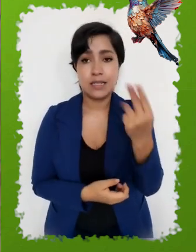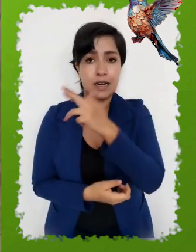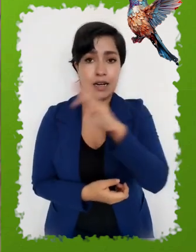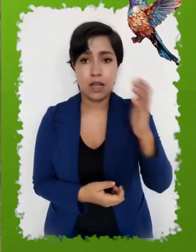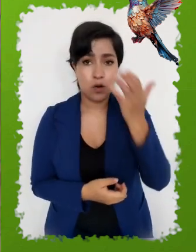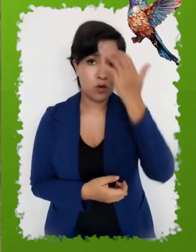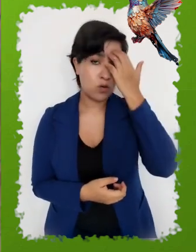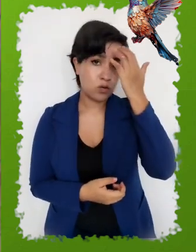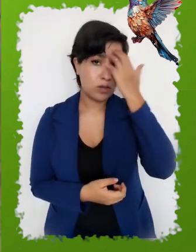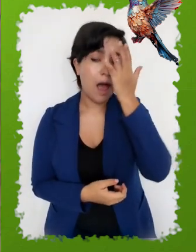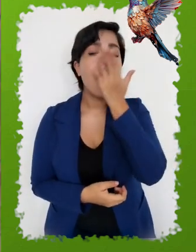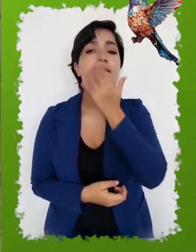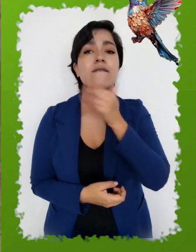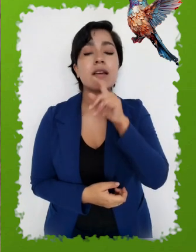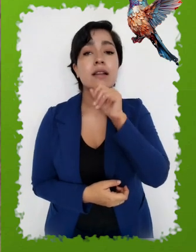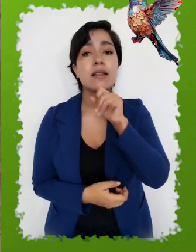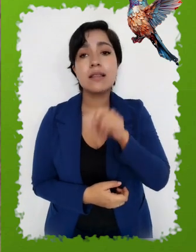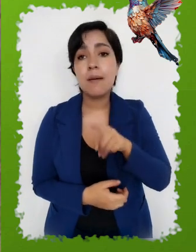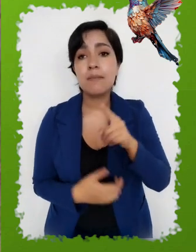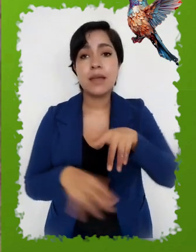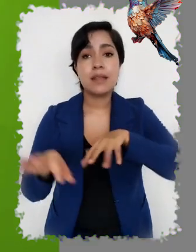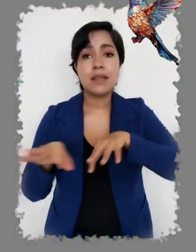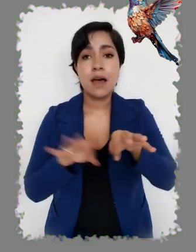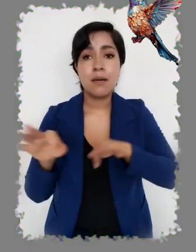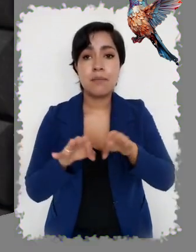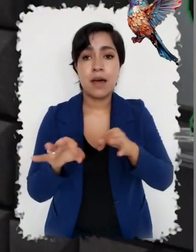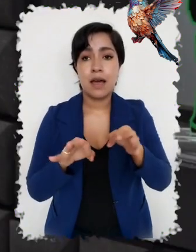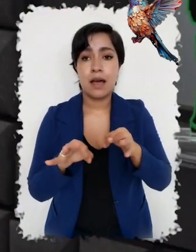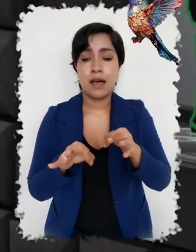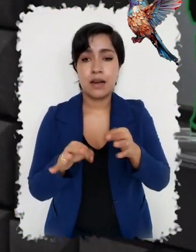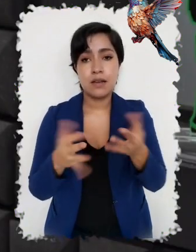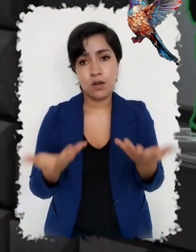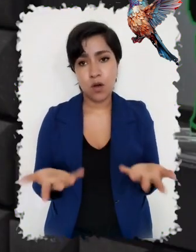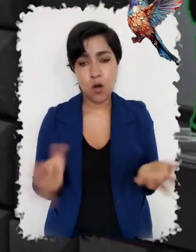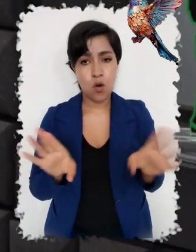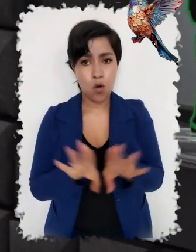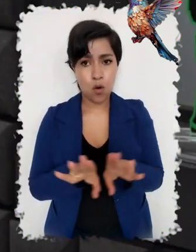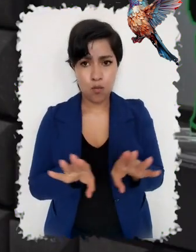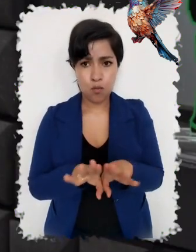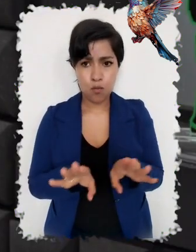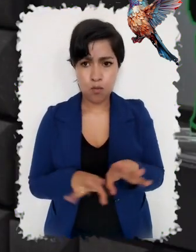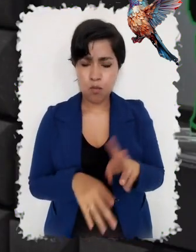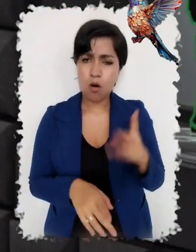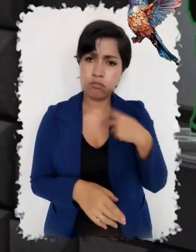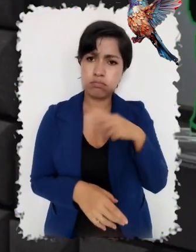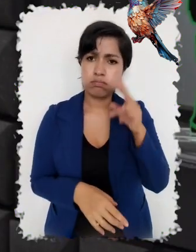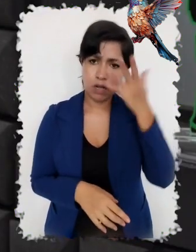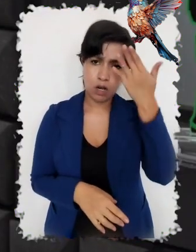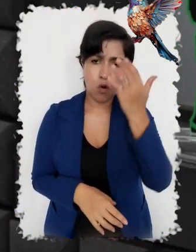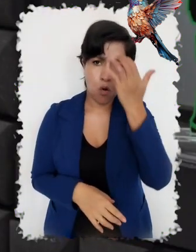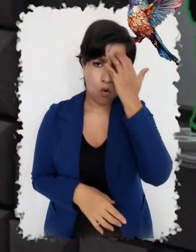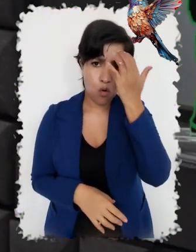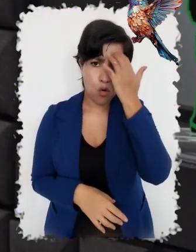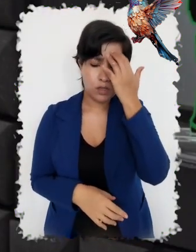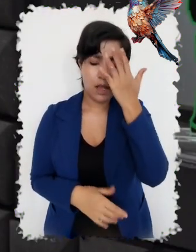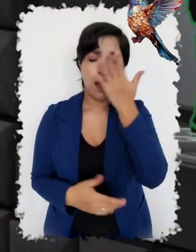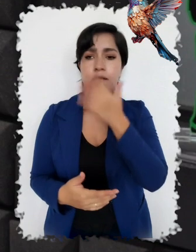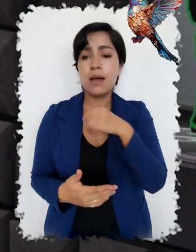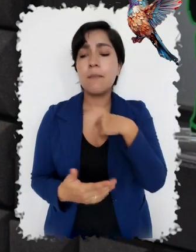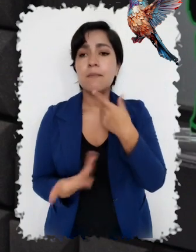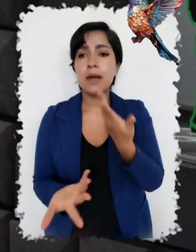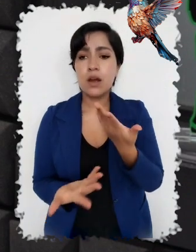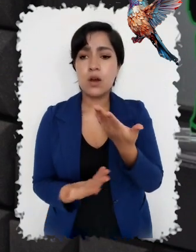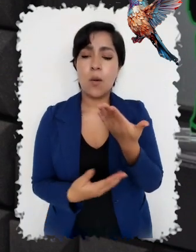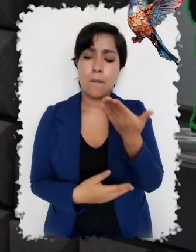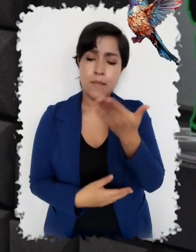talentos las potencialidades y hacer un trabajo con unas expectativas pues reales pero sí de exigencia para